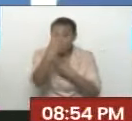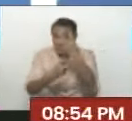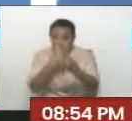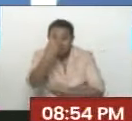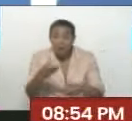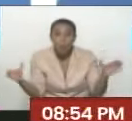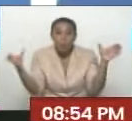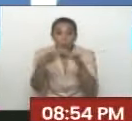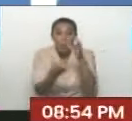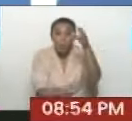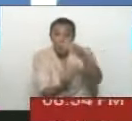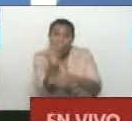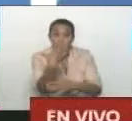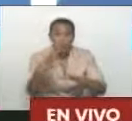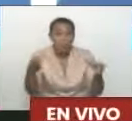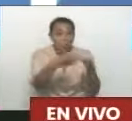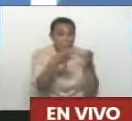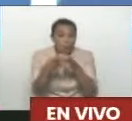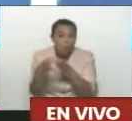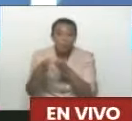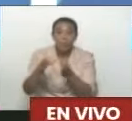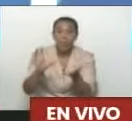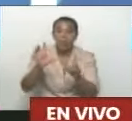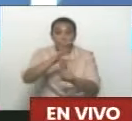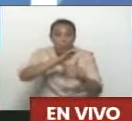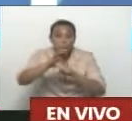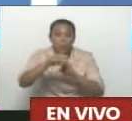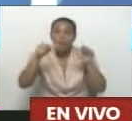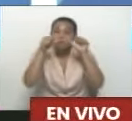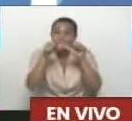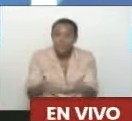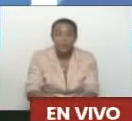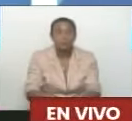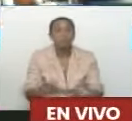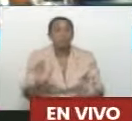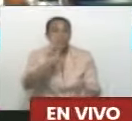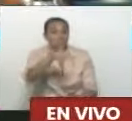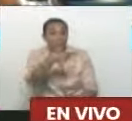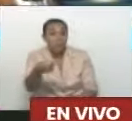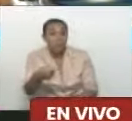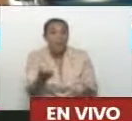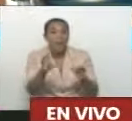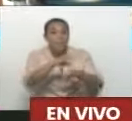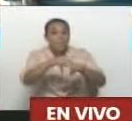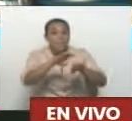con conformación de grupos estables de manera permanente. ¿Qué dice Yelitzi?